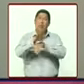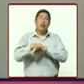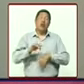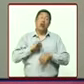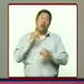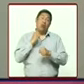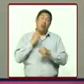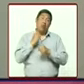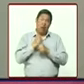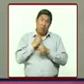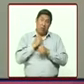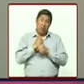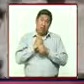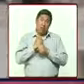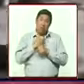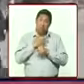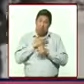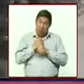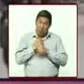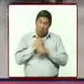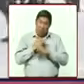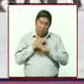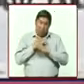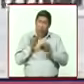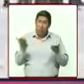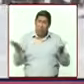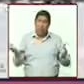Chabamba está siendo ahorcada.